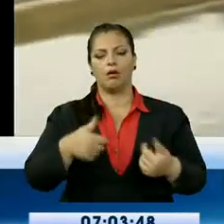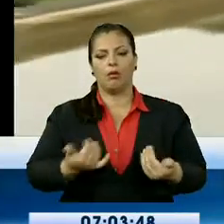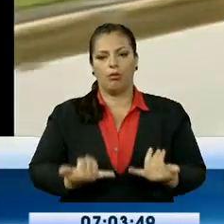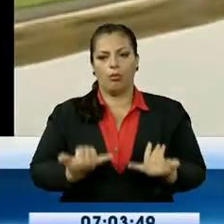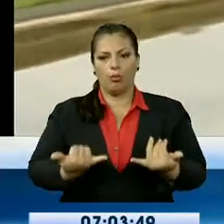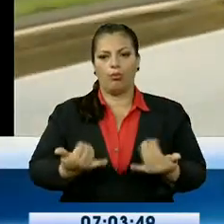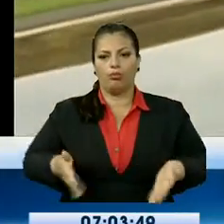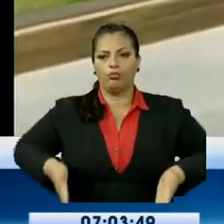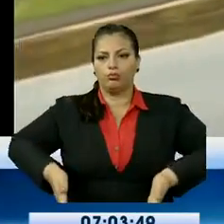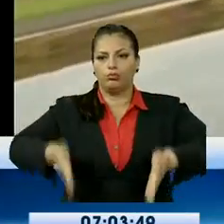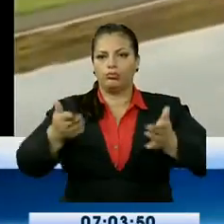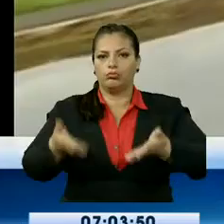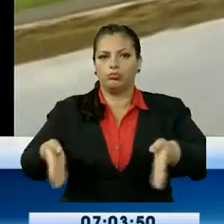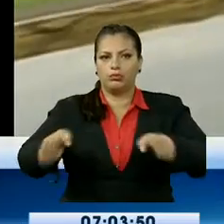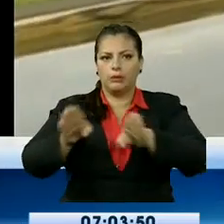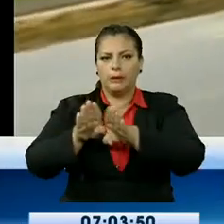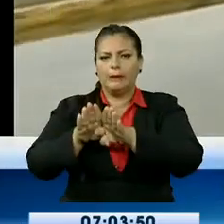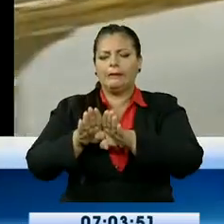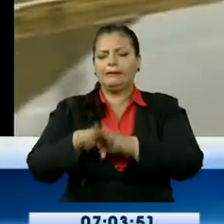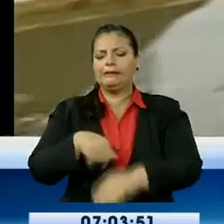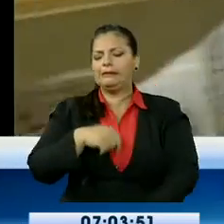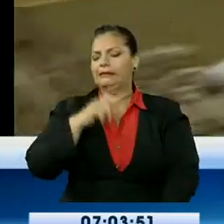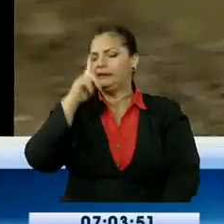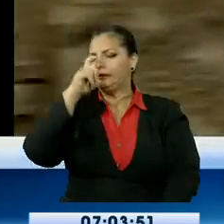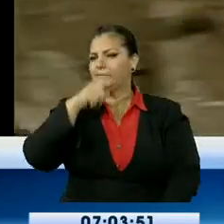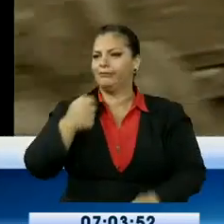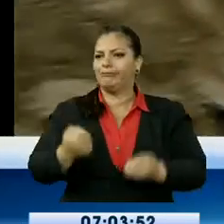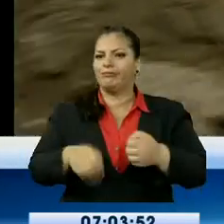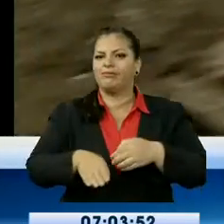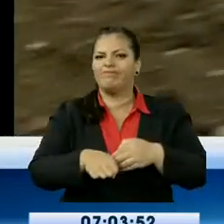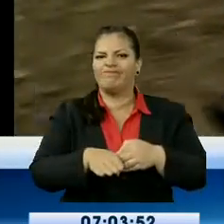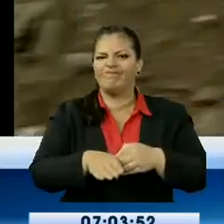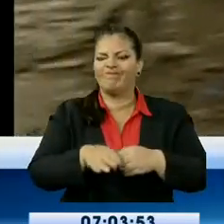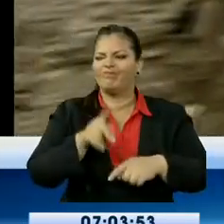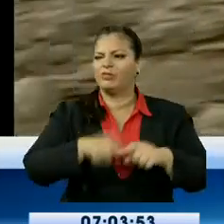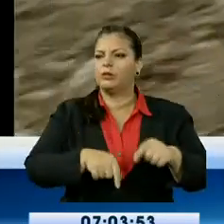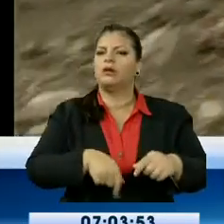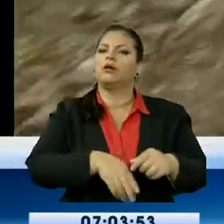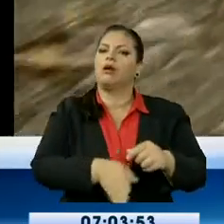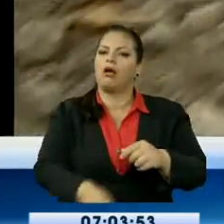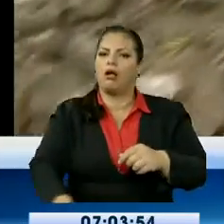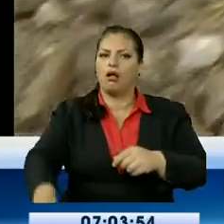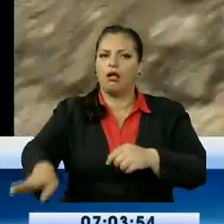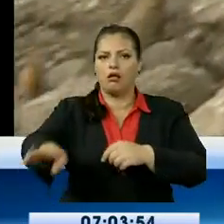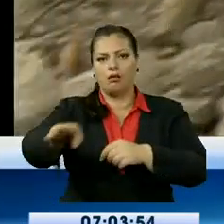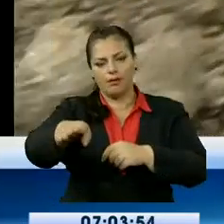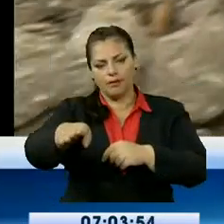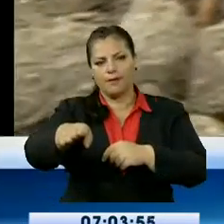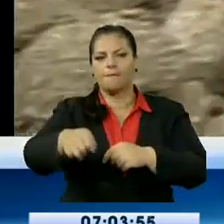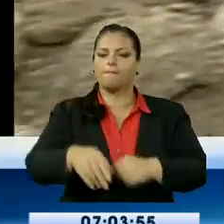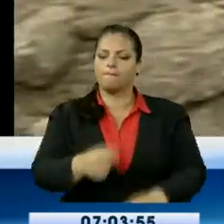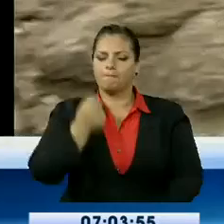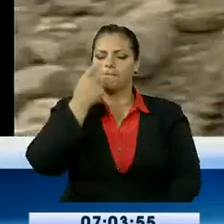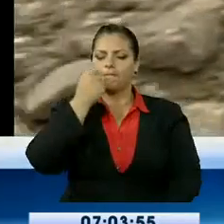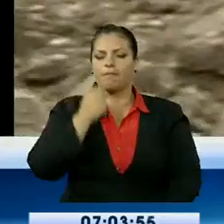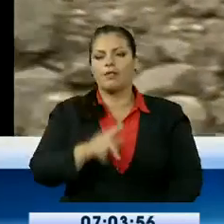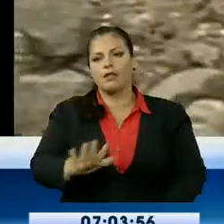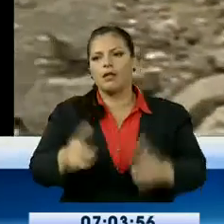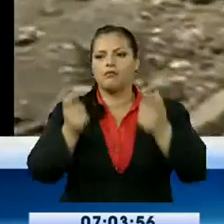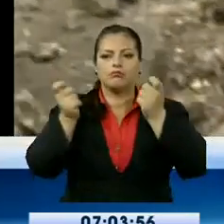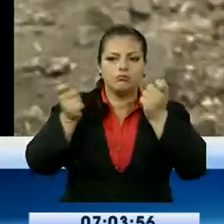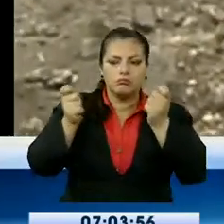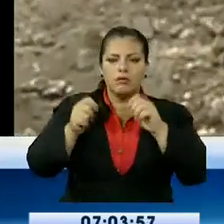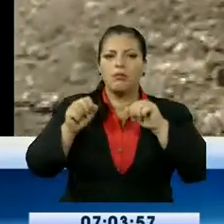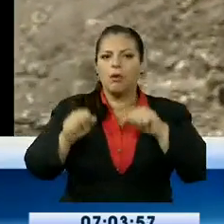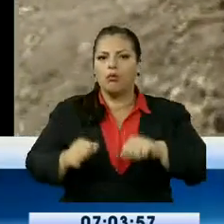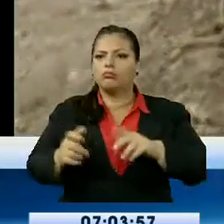genera un poco de contratiempos, tal vez porque no se puede fluir a la velocidad regular, pero se ha solucionado ya para darle solución